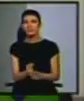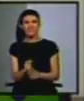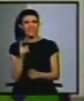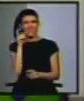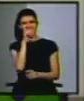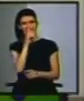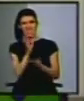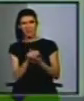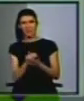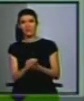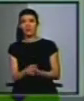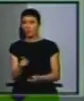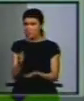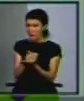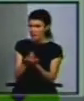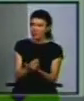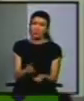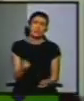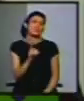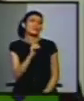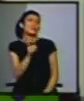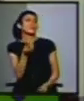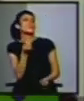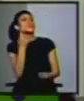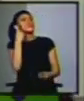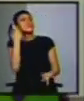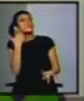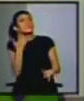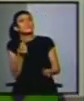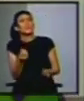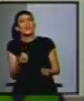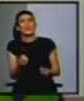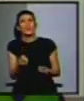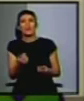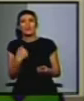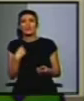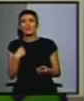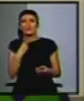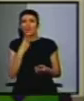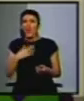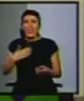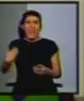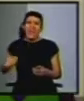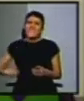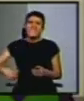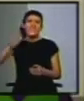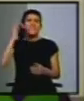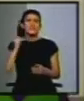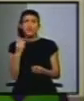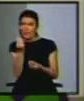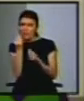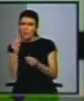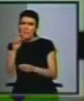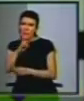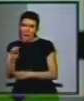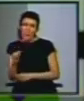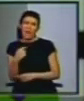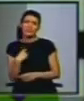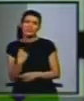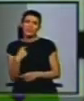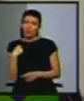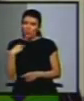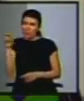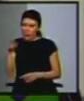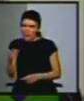planifica esto? No, pero ¿cómo se le ocurre a una persona que ha sido toda la vida buen padre, que toda la vida se ha preocupado por la educación de sus hijos? Lo están